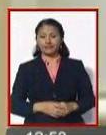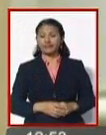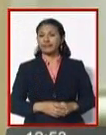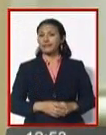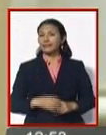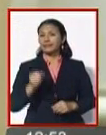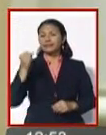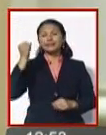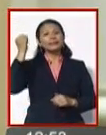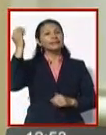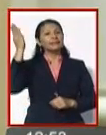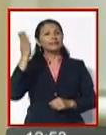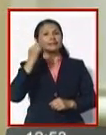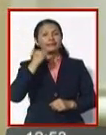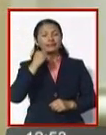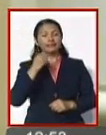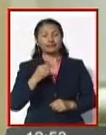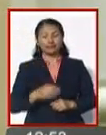de pensiones,